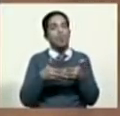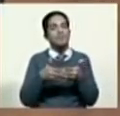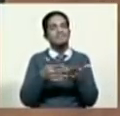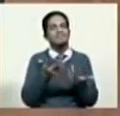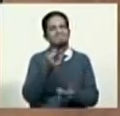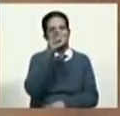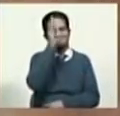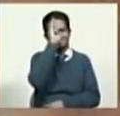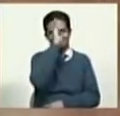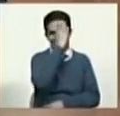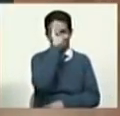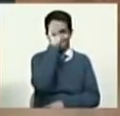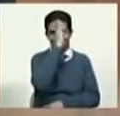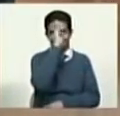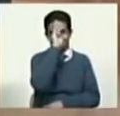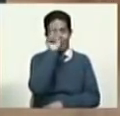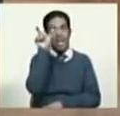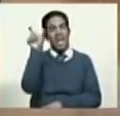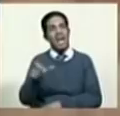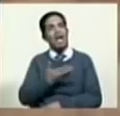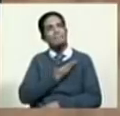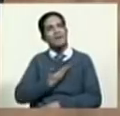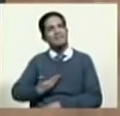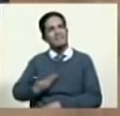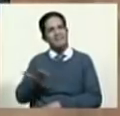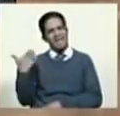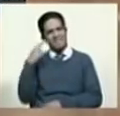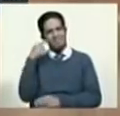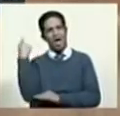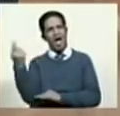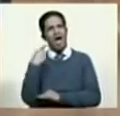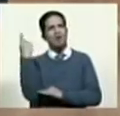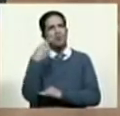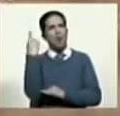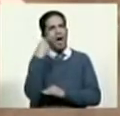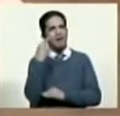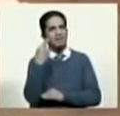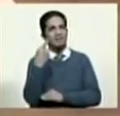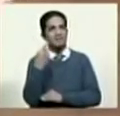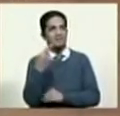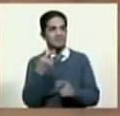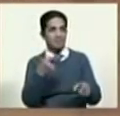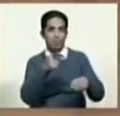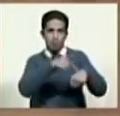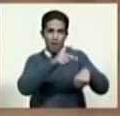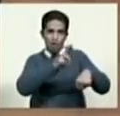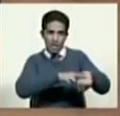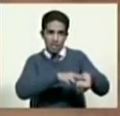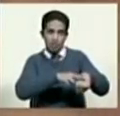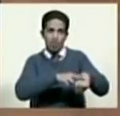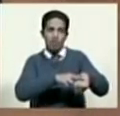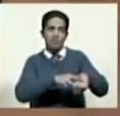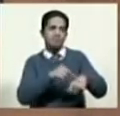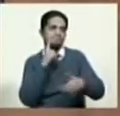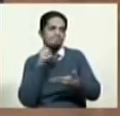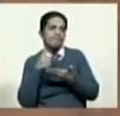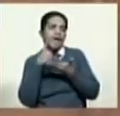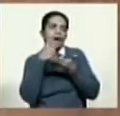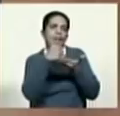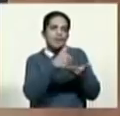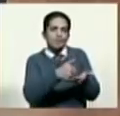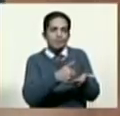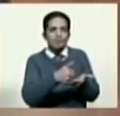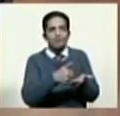de Estado de esa nación, ahora mismo Donald Trump, cuando fue el huracán María, fue simplemente a llevar papel higiénico a Puerto Rico y ahora se tiene que llevar esa